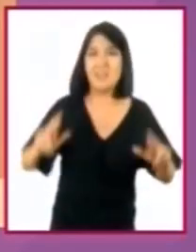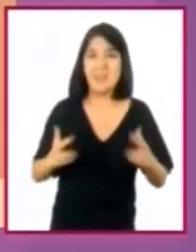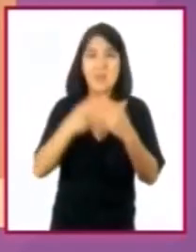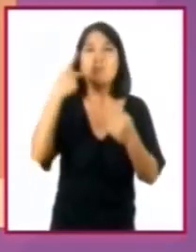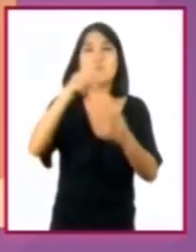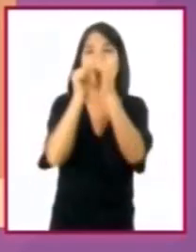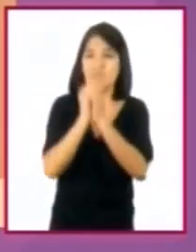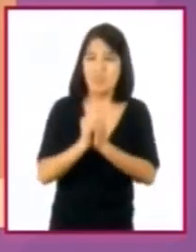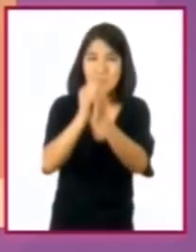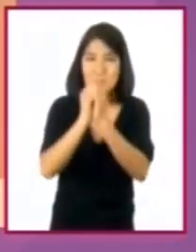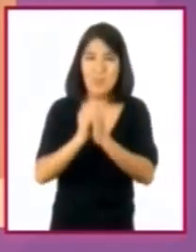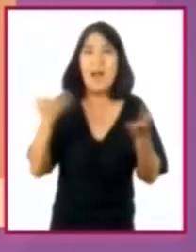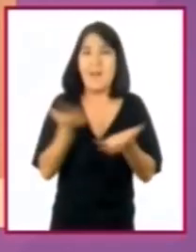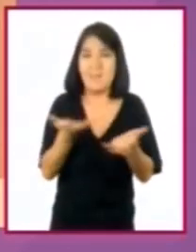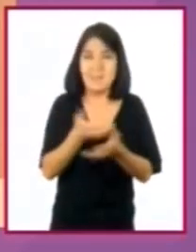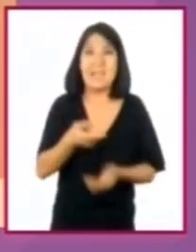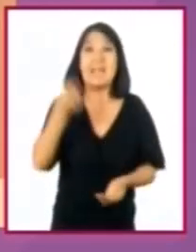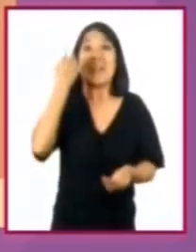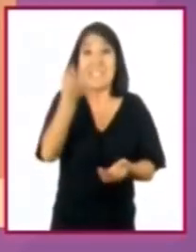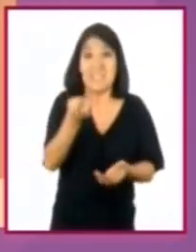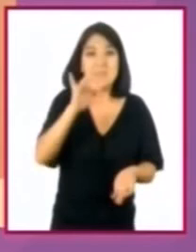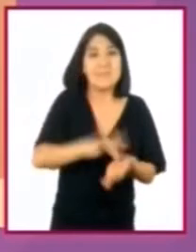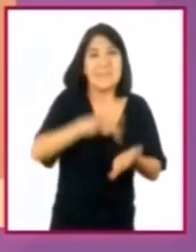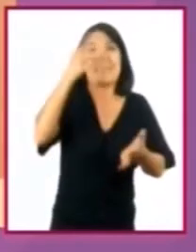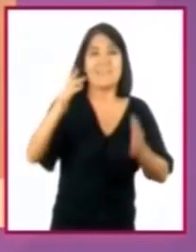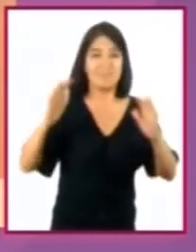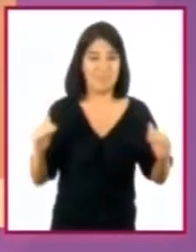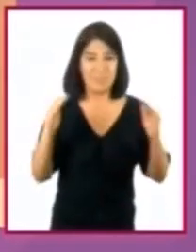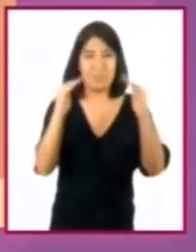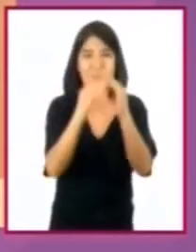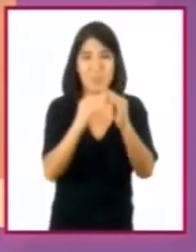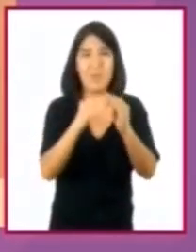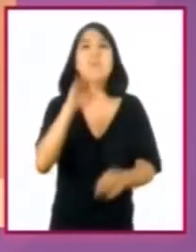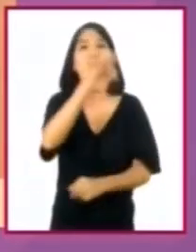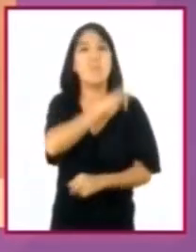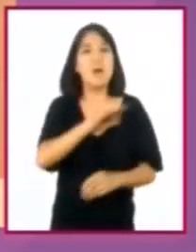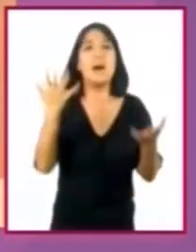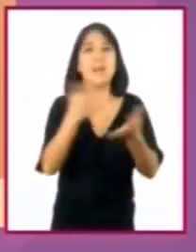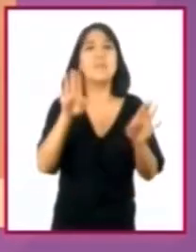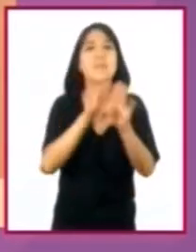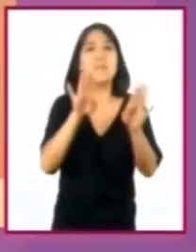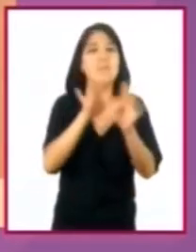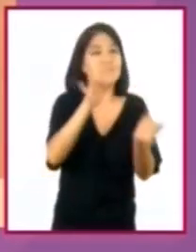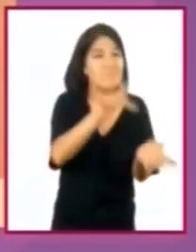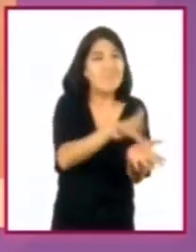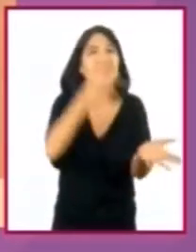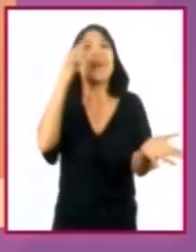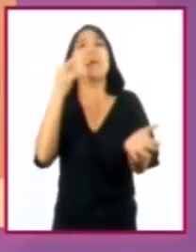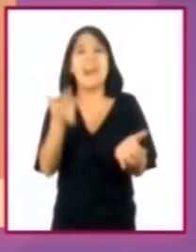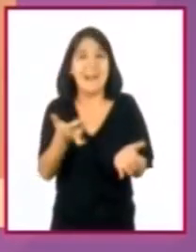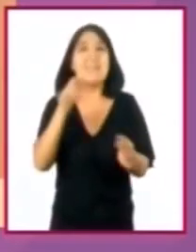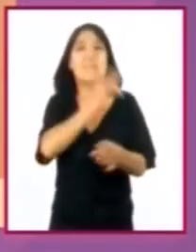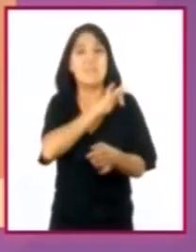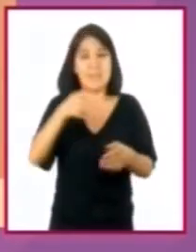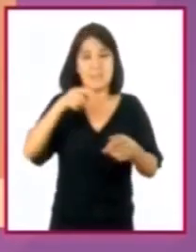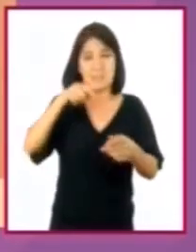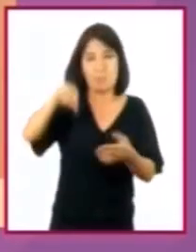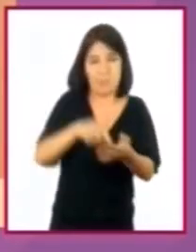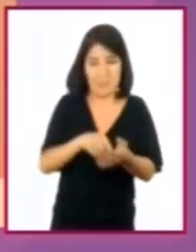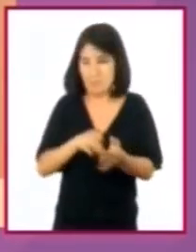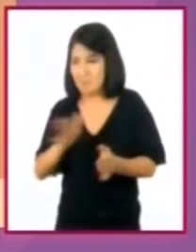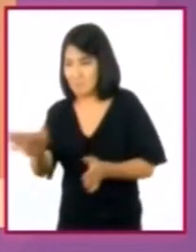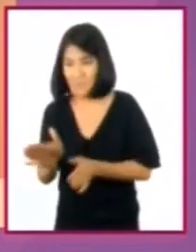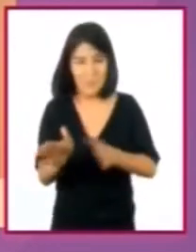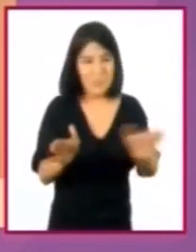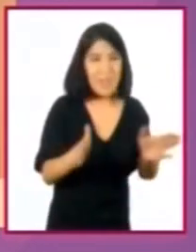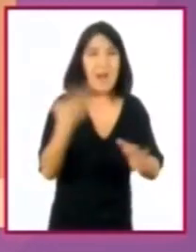que se realizaban. Gracias a las diferentes ruinas arqueológicas, podemos conocer a través de los trazos de las calles cómo se